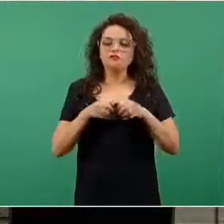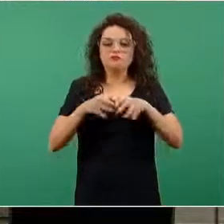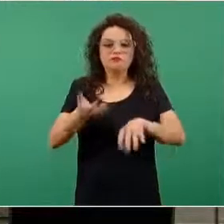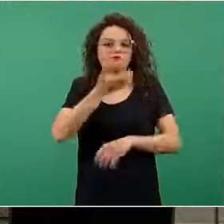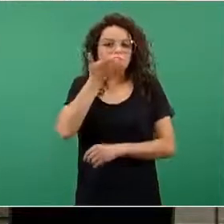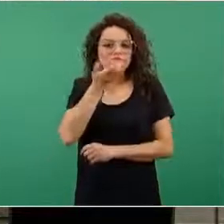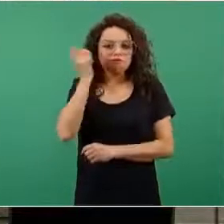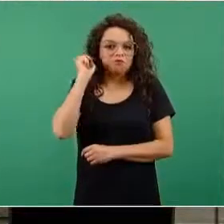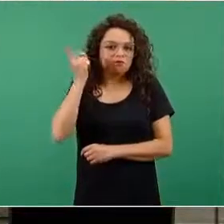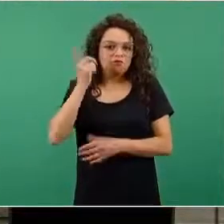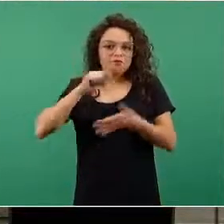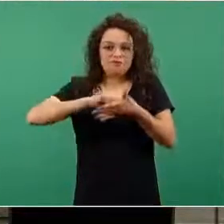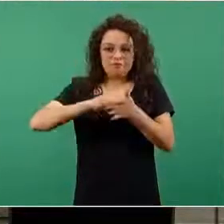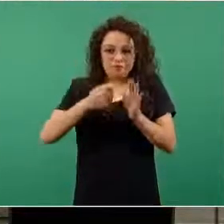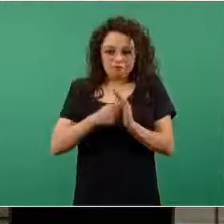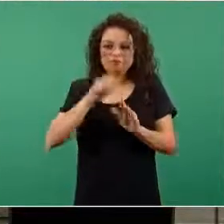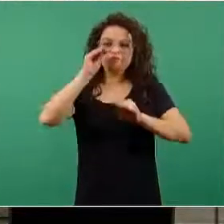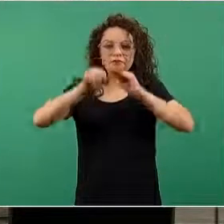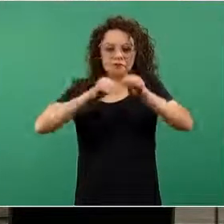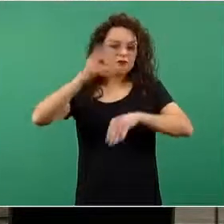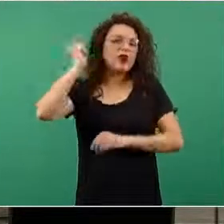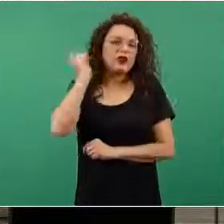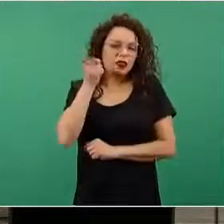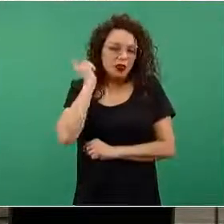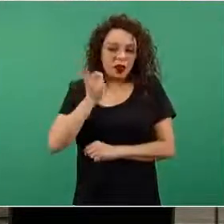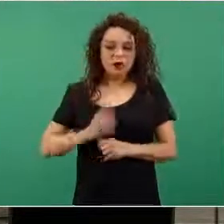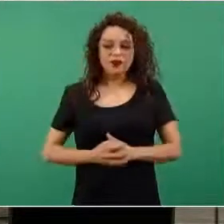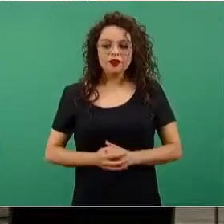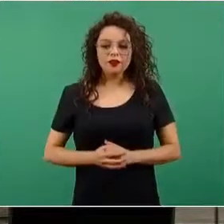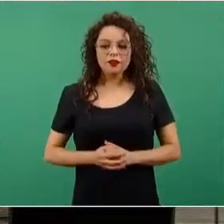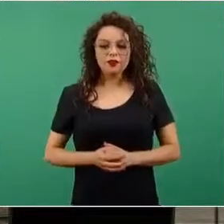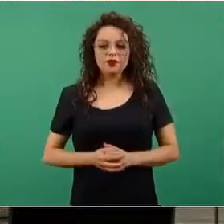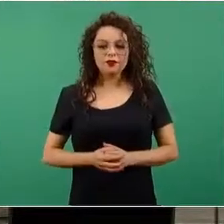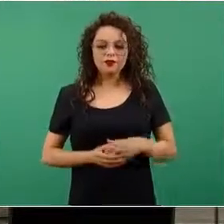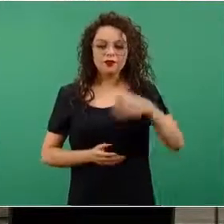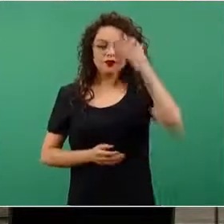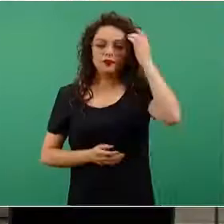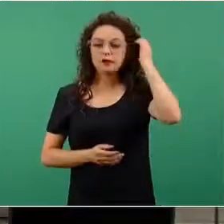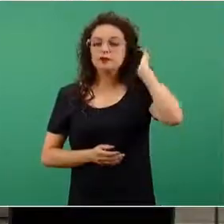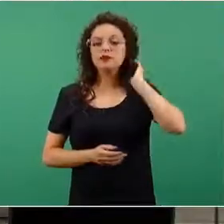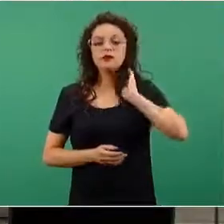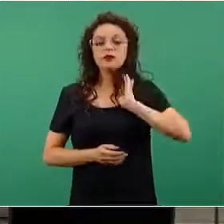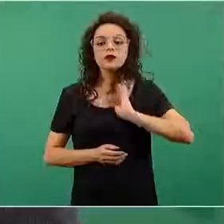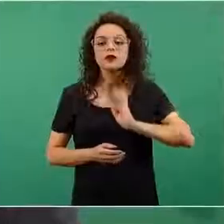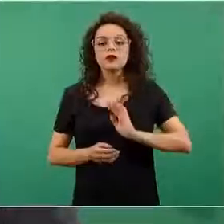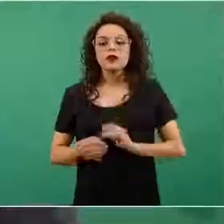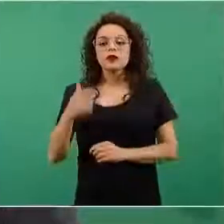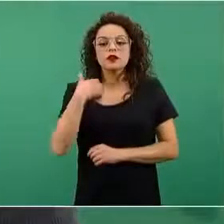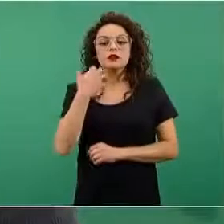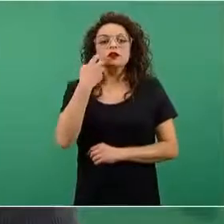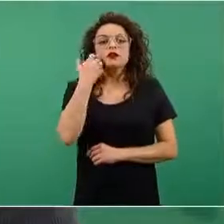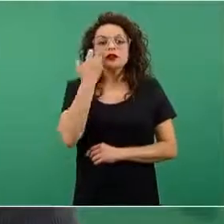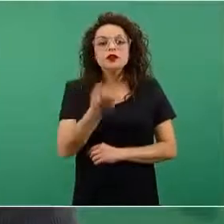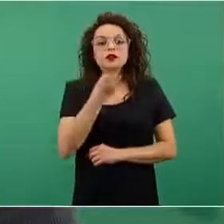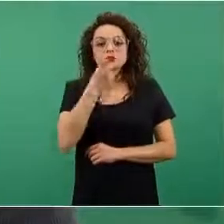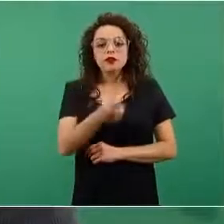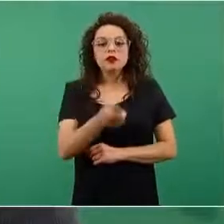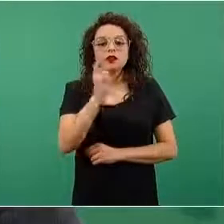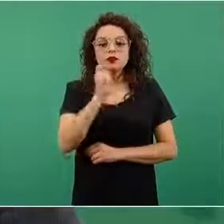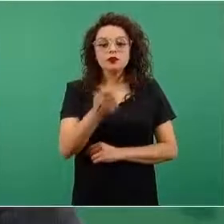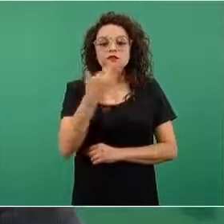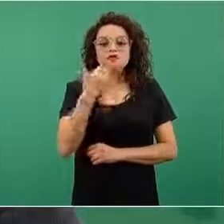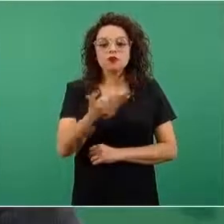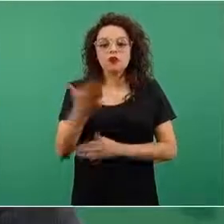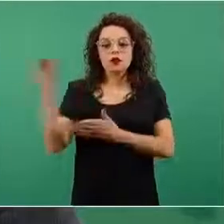obviamente actualizamos todos los días. Asimismo, quiero dar una muy cordial bienvenida al